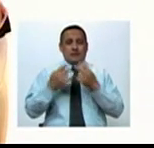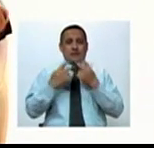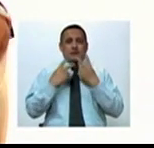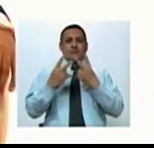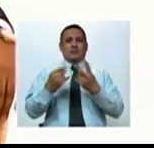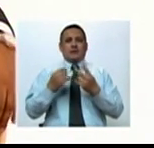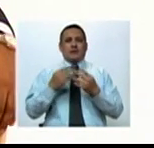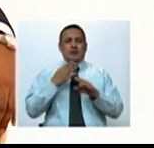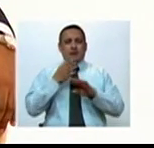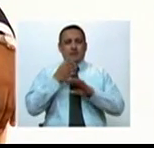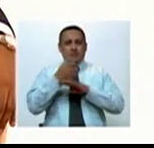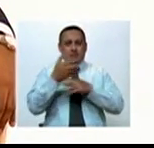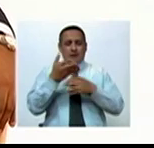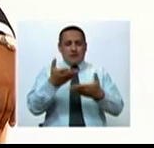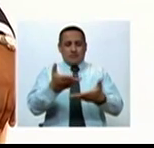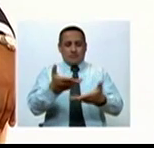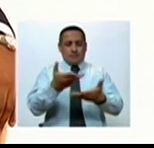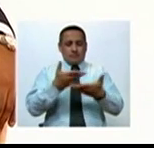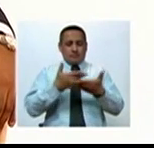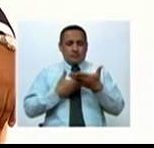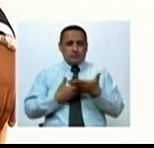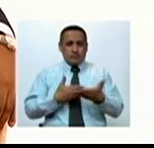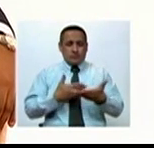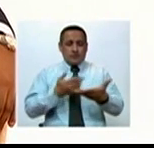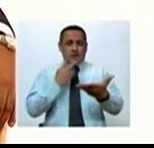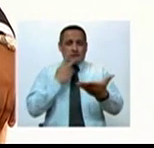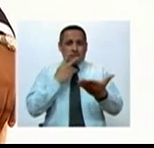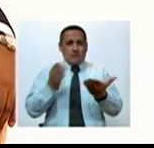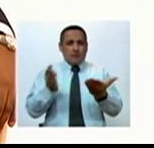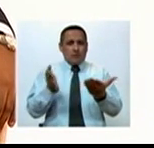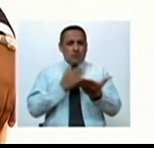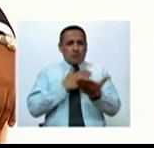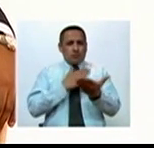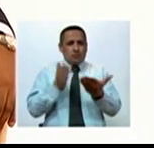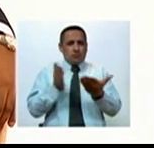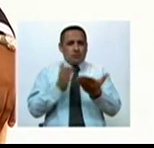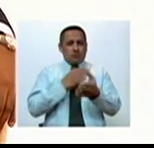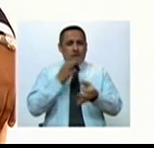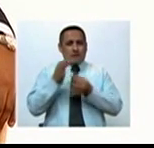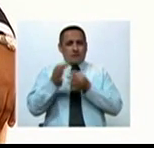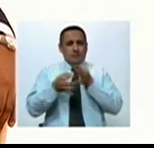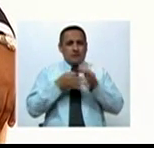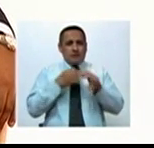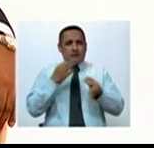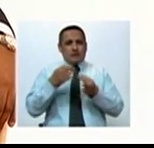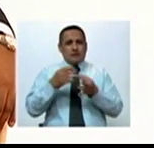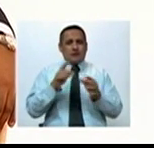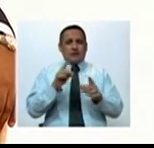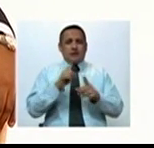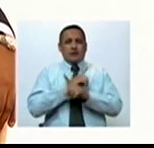llega el caso al tribunal habiendo declarado la